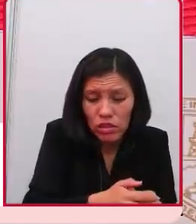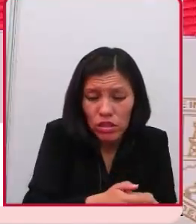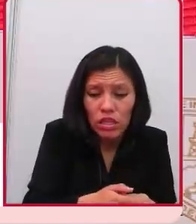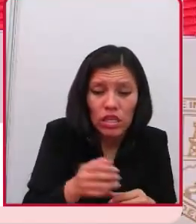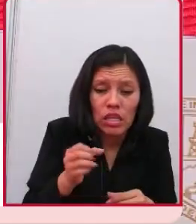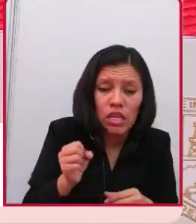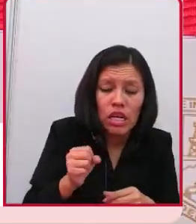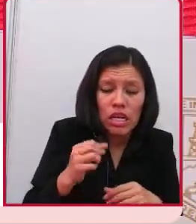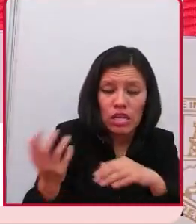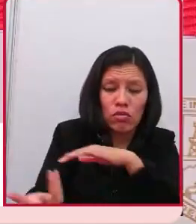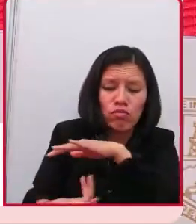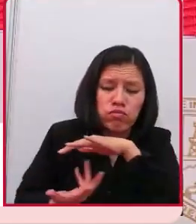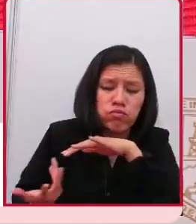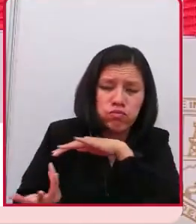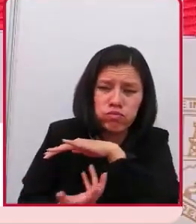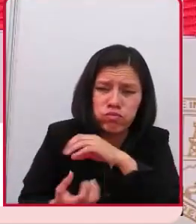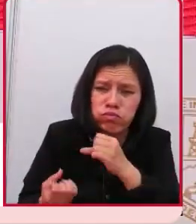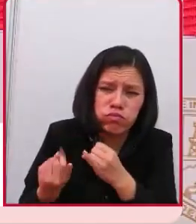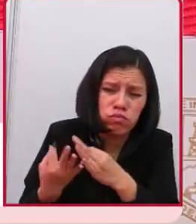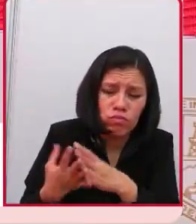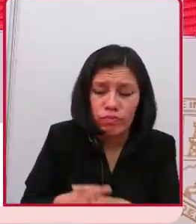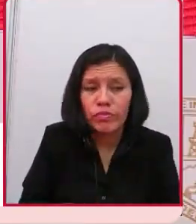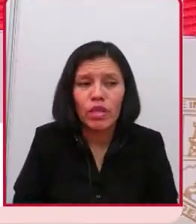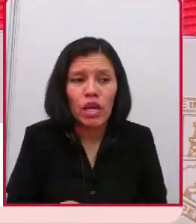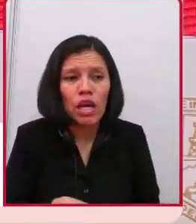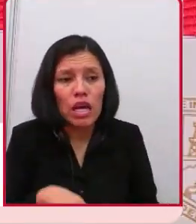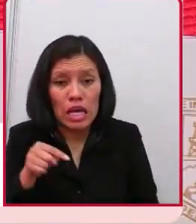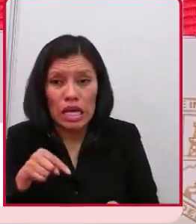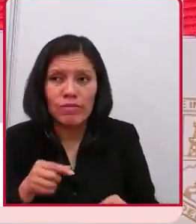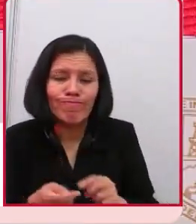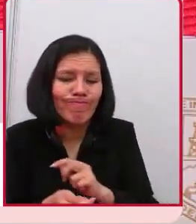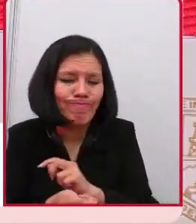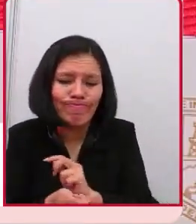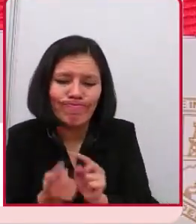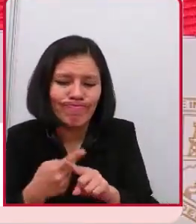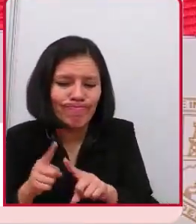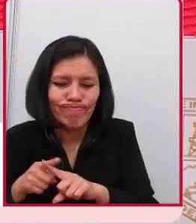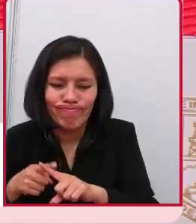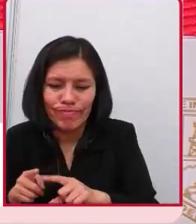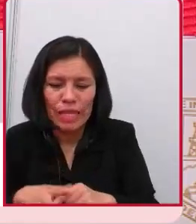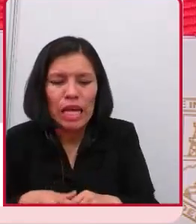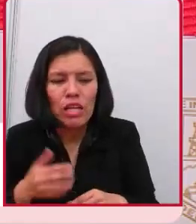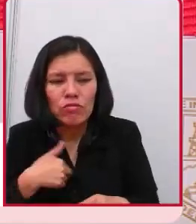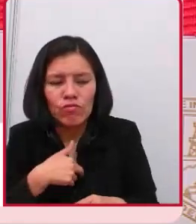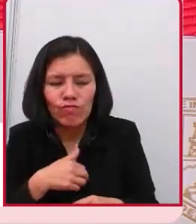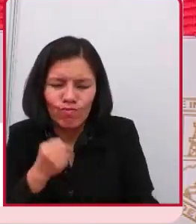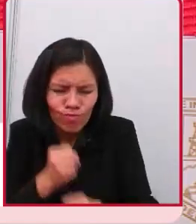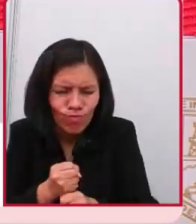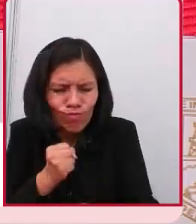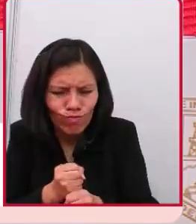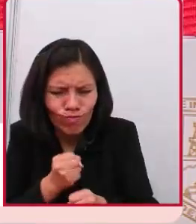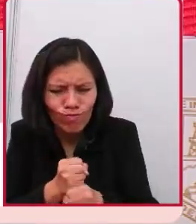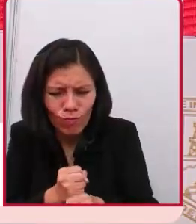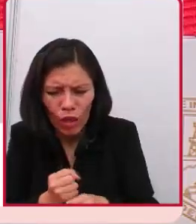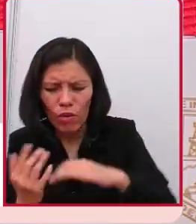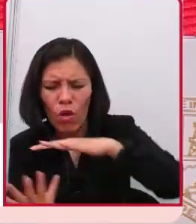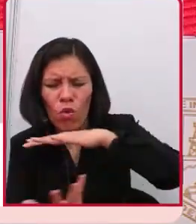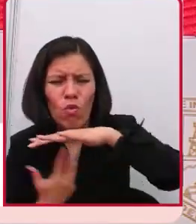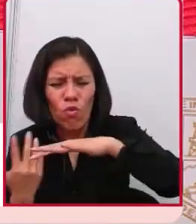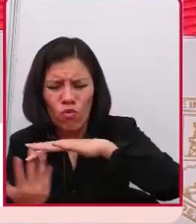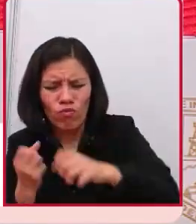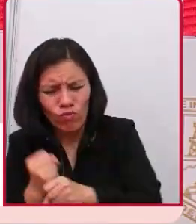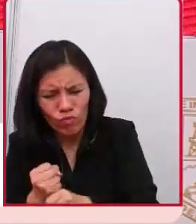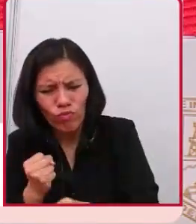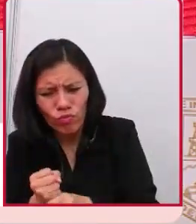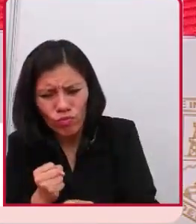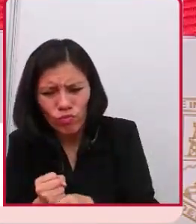split del ciclón, En ese split del ciclón. es variable, estamos en pleno trabajo de optimización del ciclón, que son,